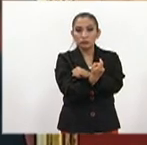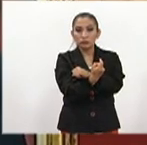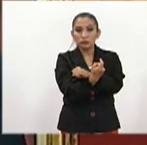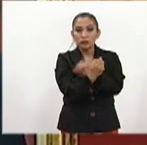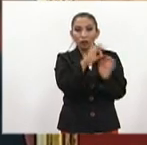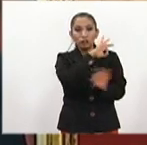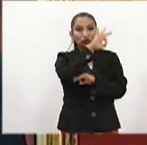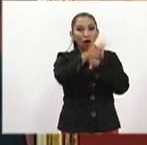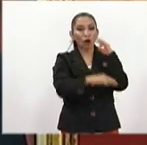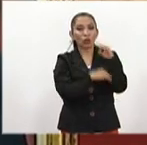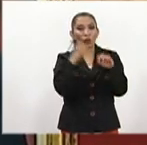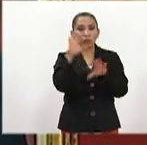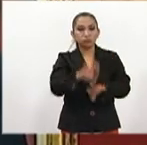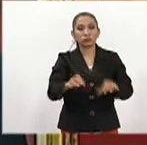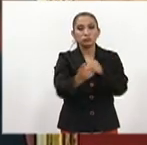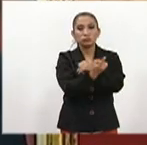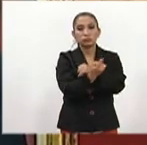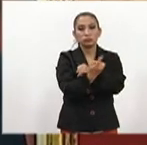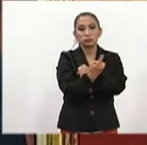todo automatizado.